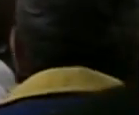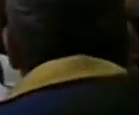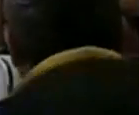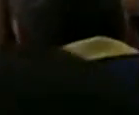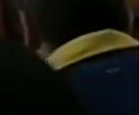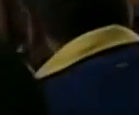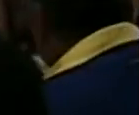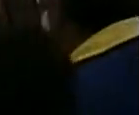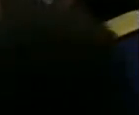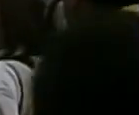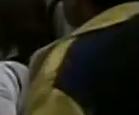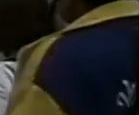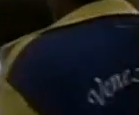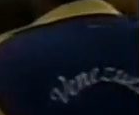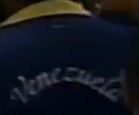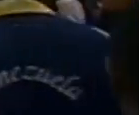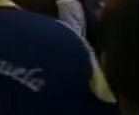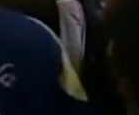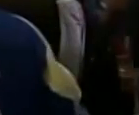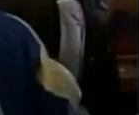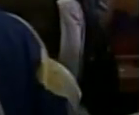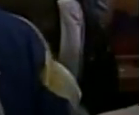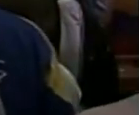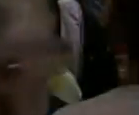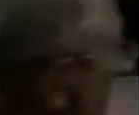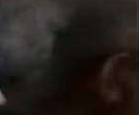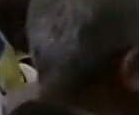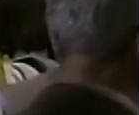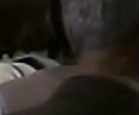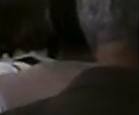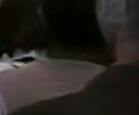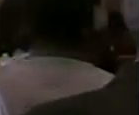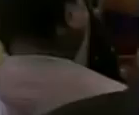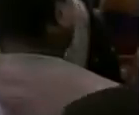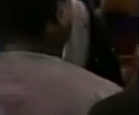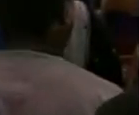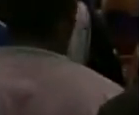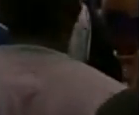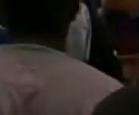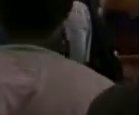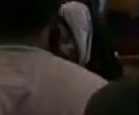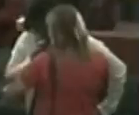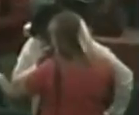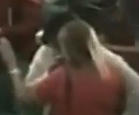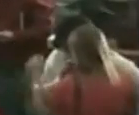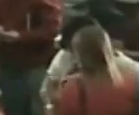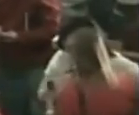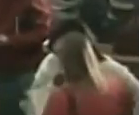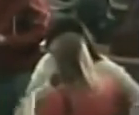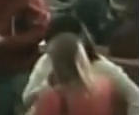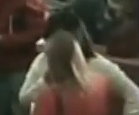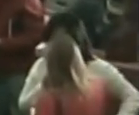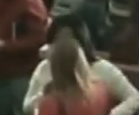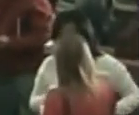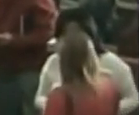las fuerzas revolucionarias a las calles para dar la batalla moral y ética. Con esta información